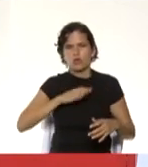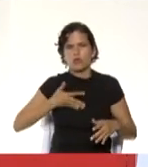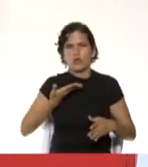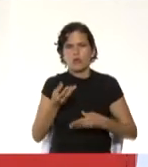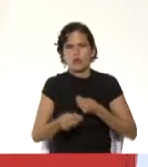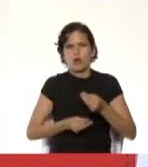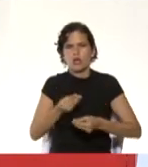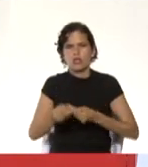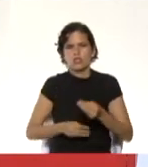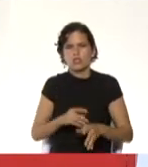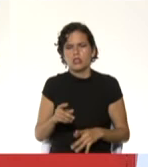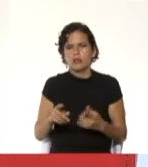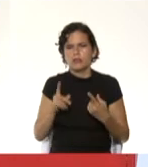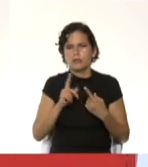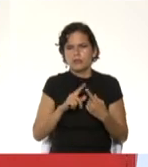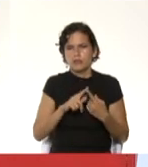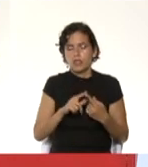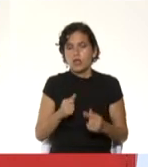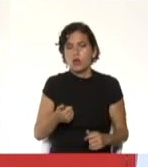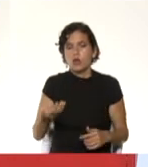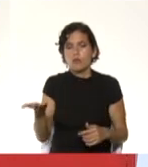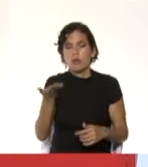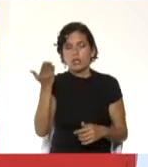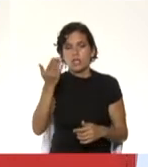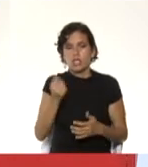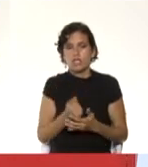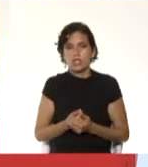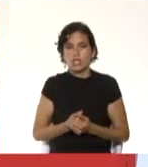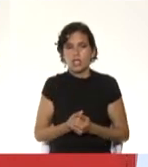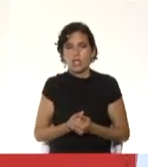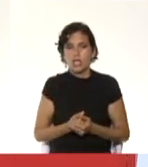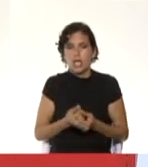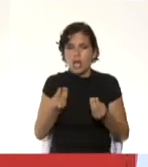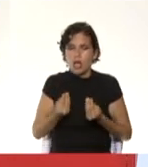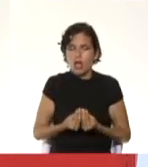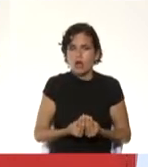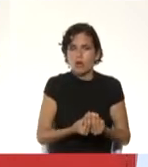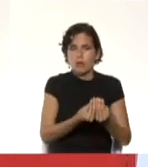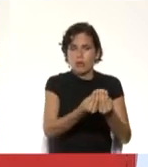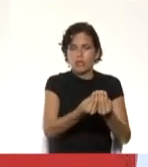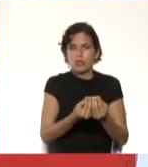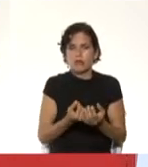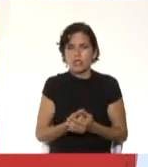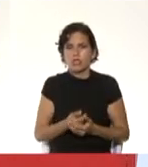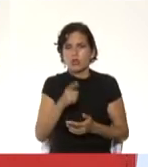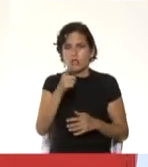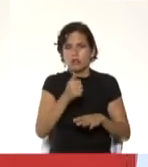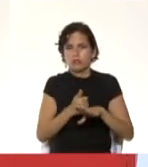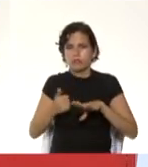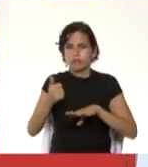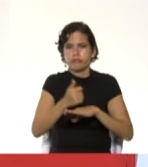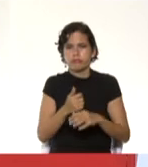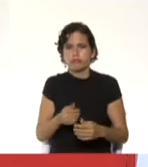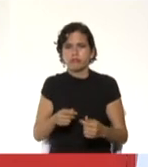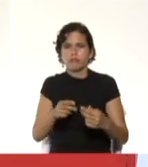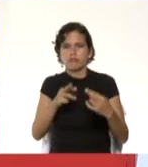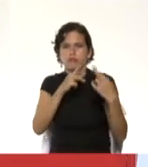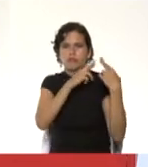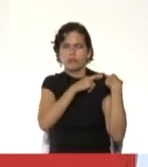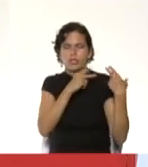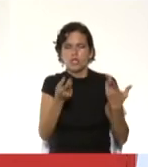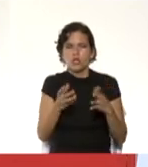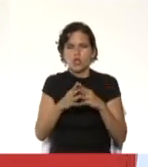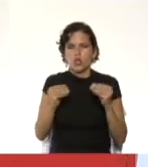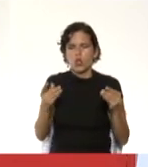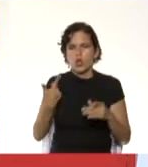realizar. En primer momento, lo importante y lo fundamental que es el acompañamiento de ese adulto significativo en todo lo que